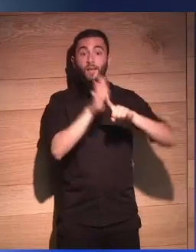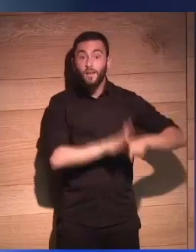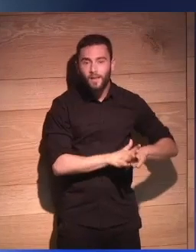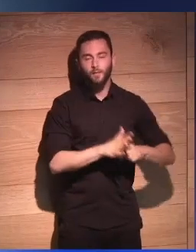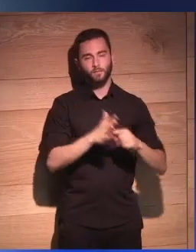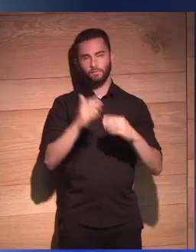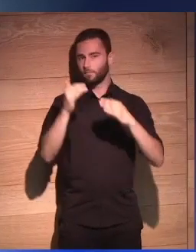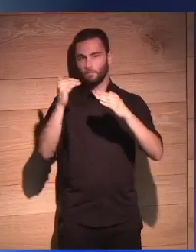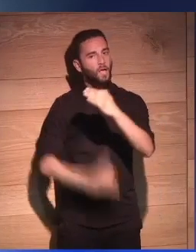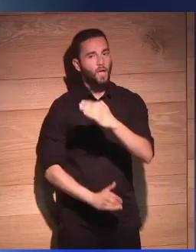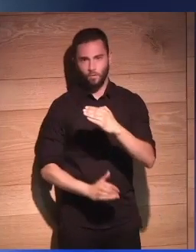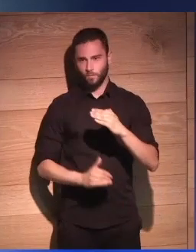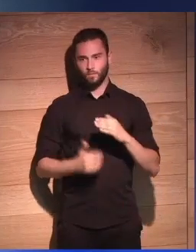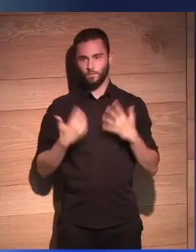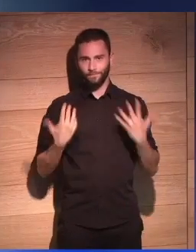bajando.